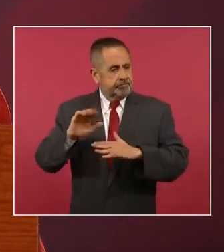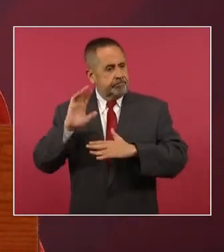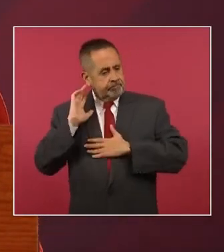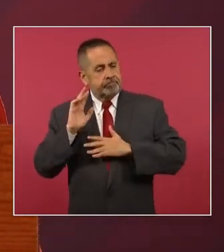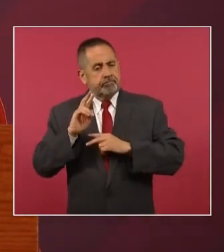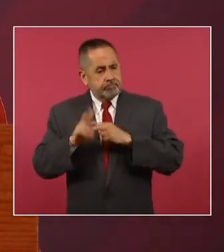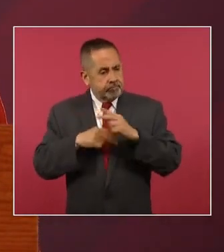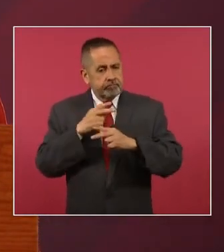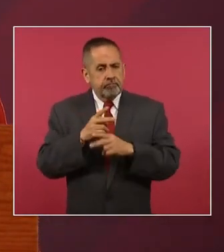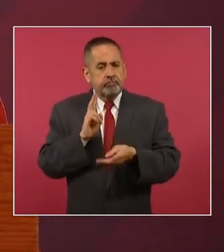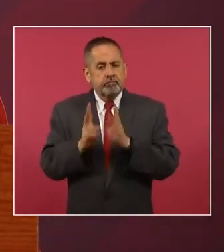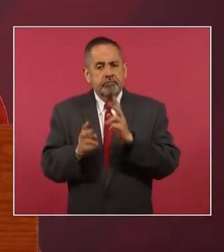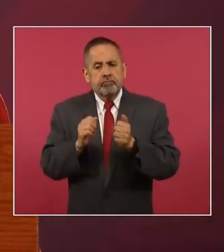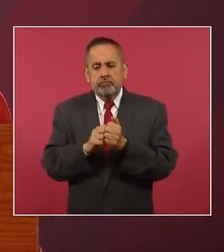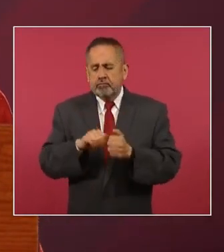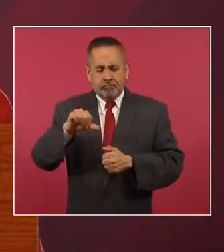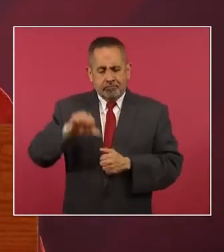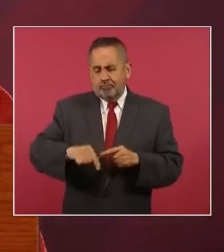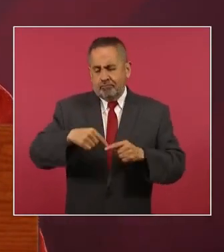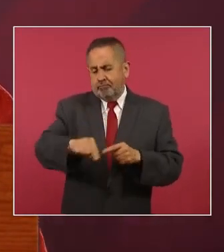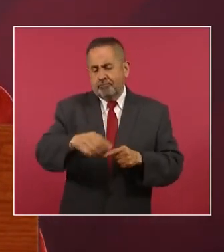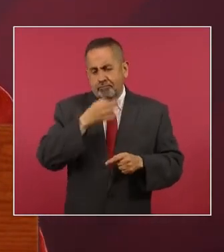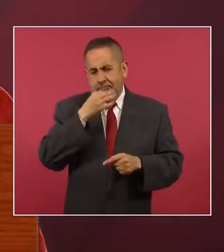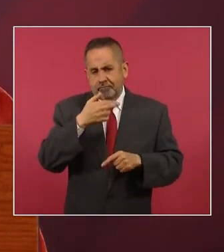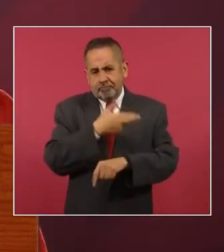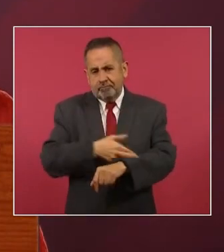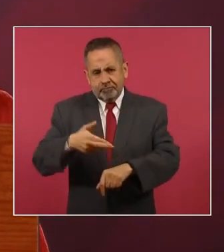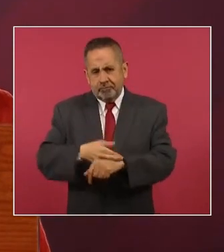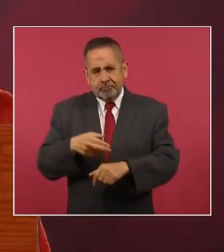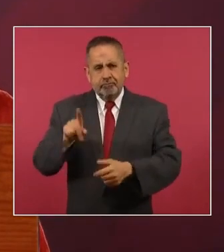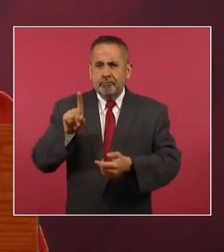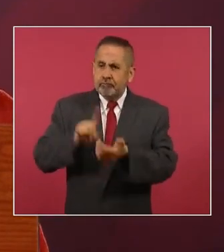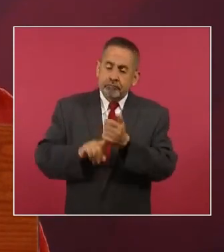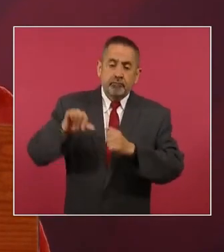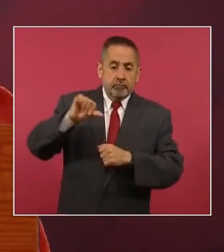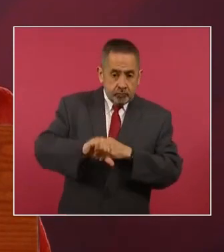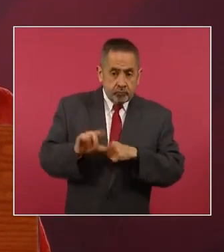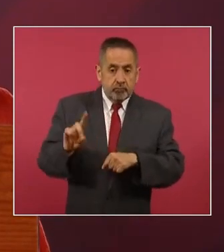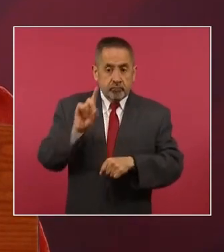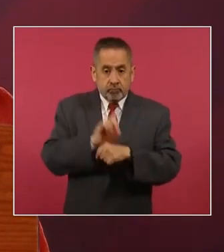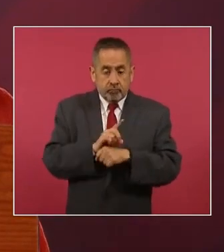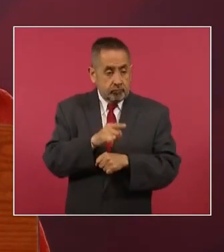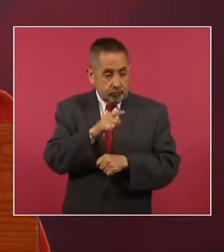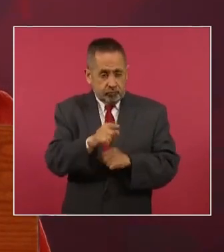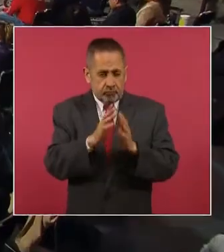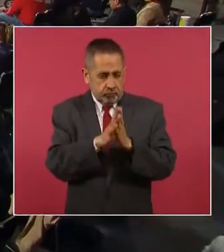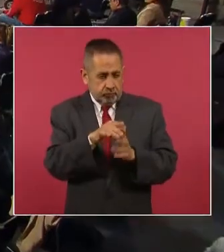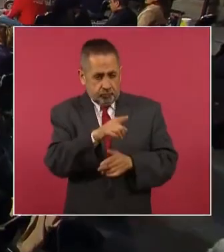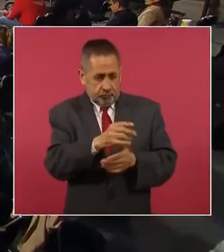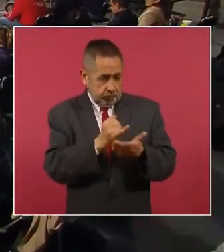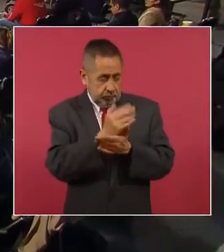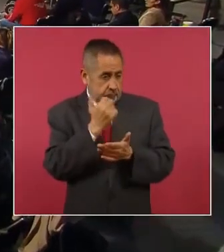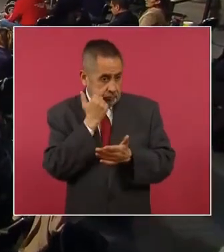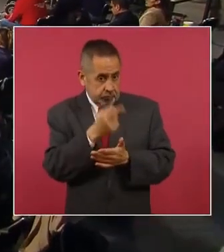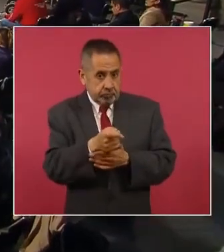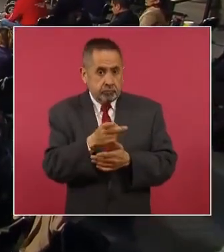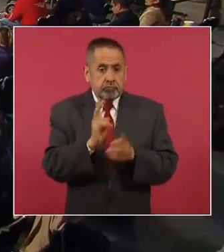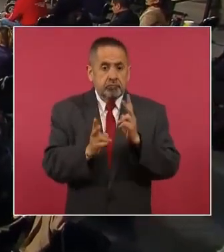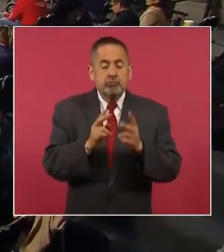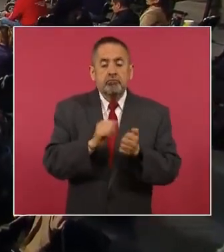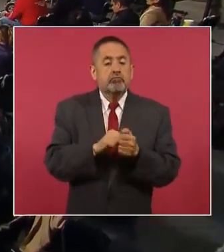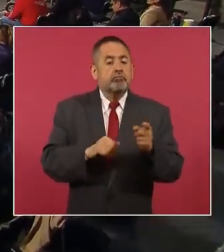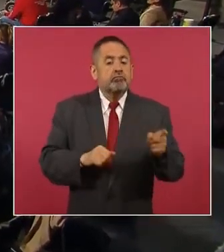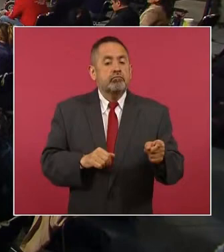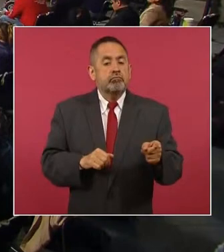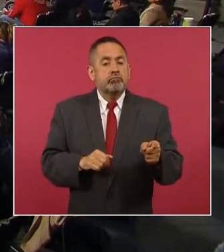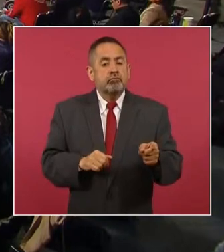a recibir a la brevedad, si se pudiera incluso el día de hoy, si usted así lo decidiera,